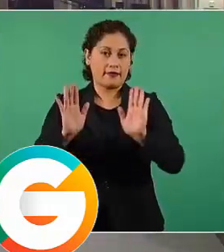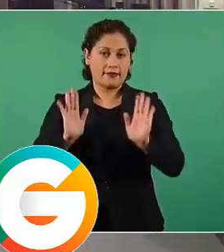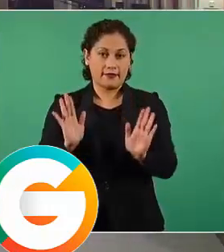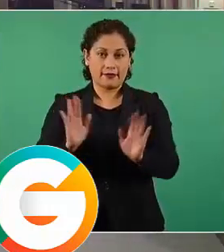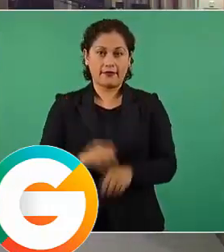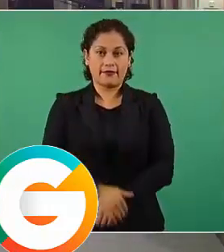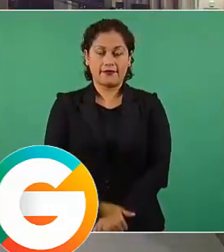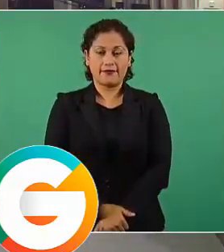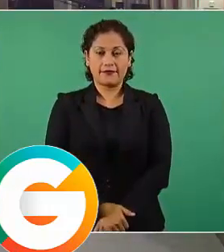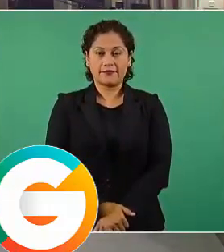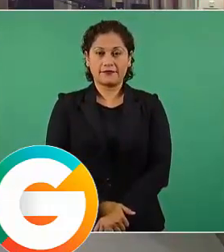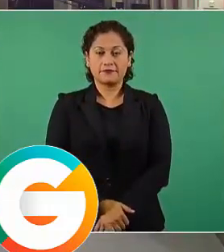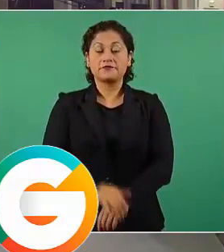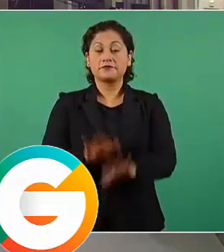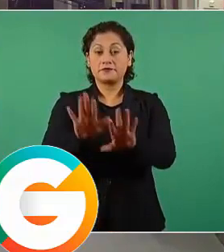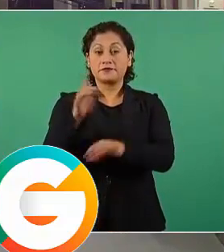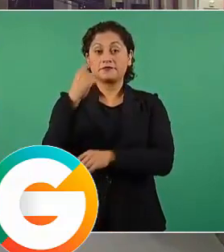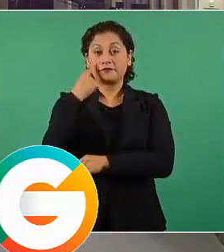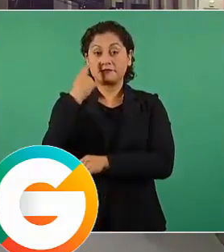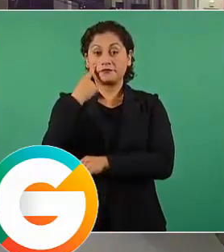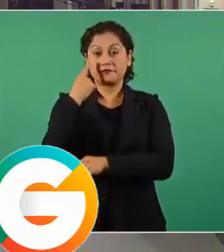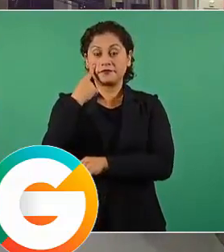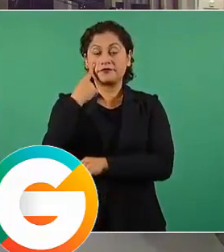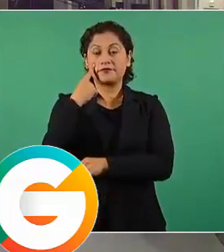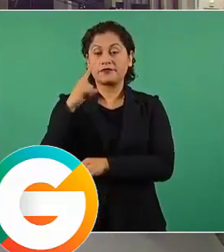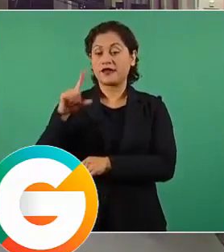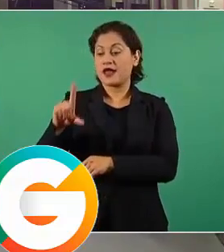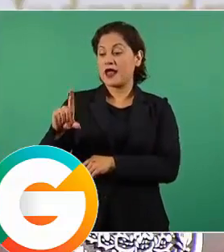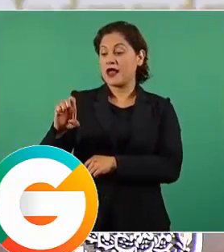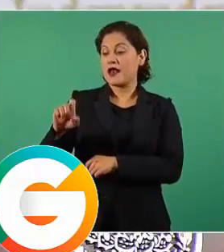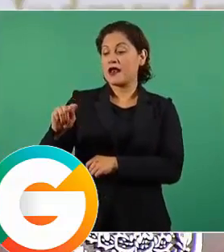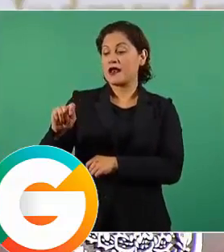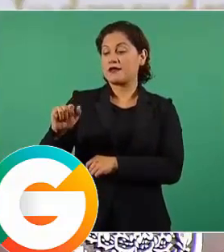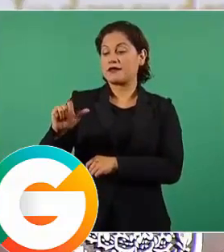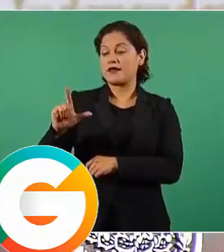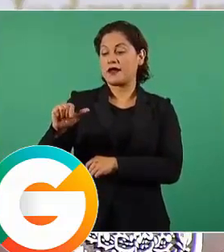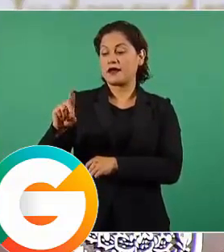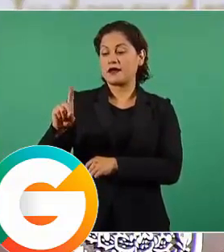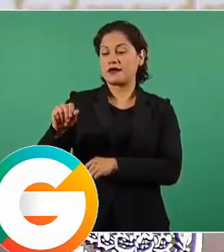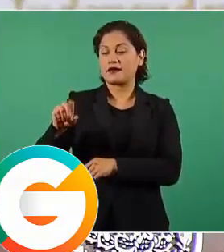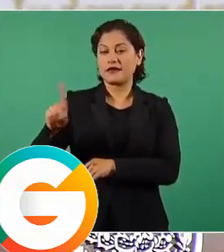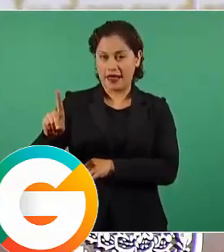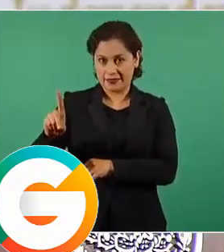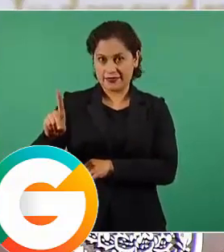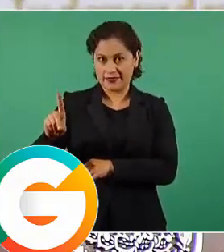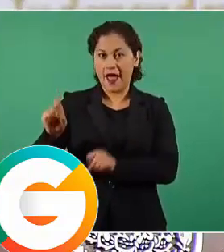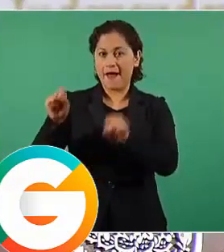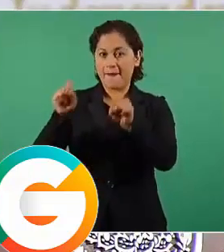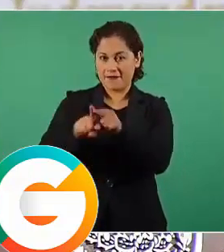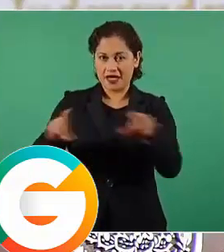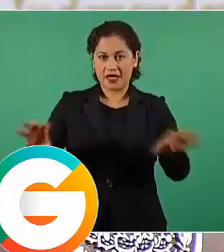El nivel de letalidad y los enfrentamientos